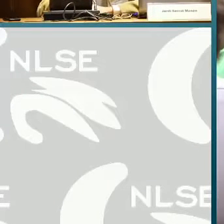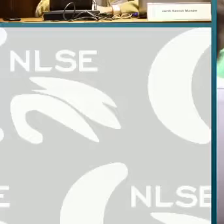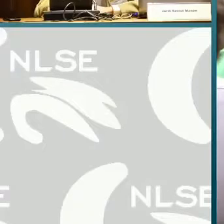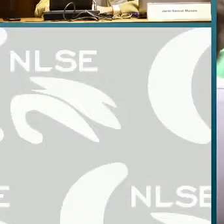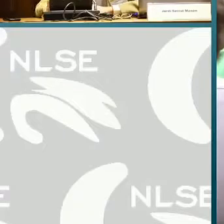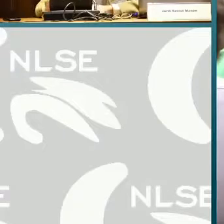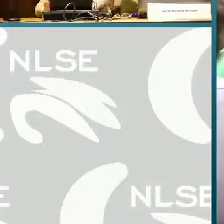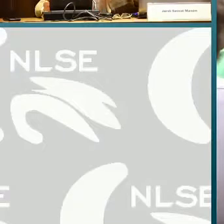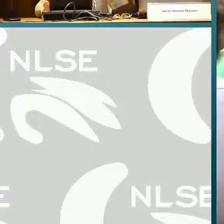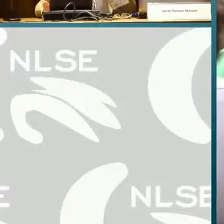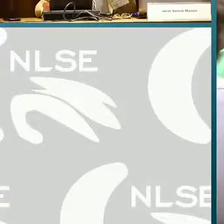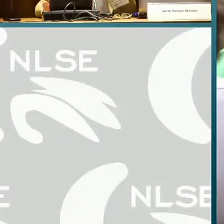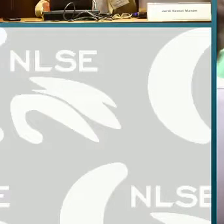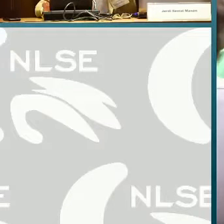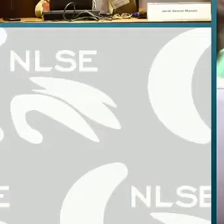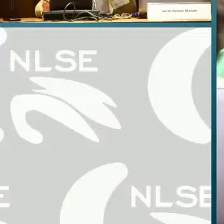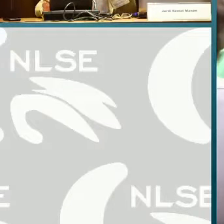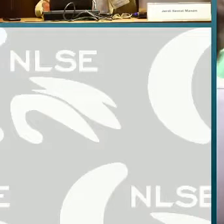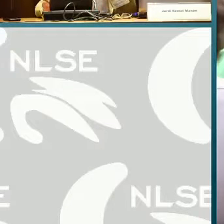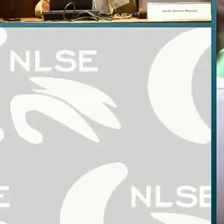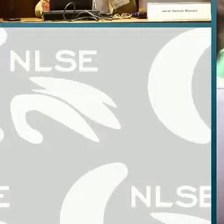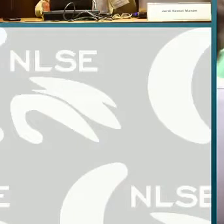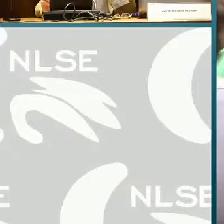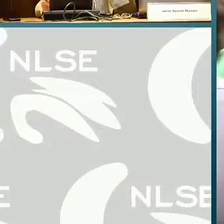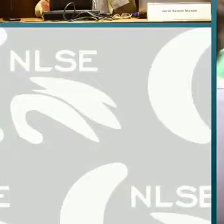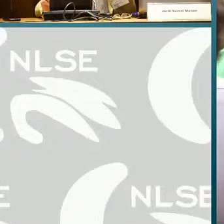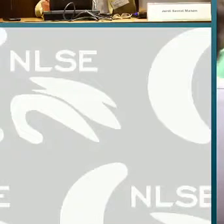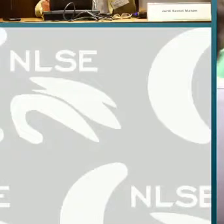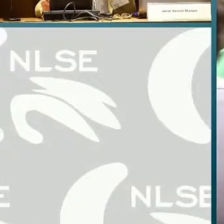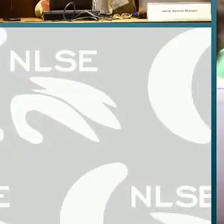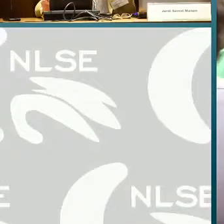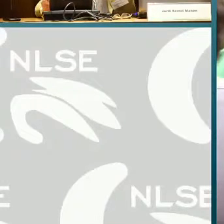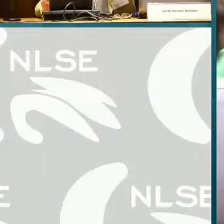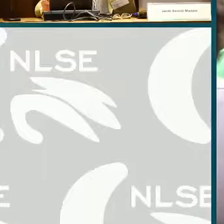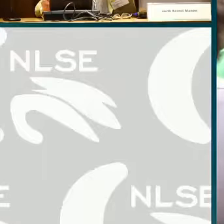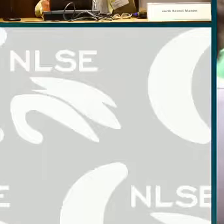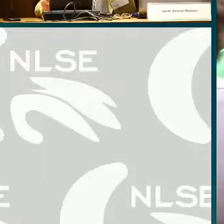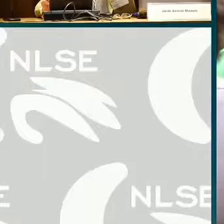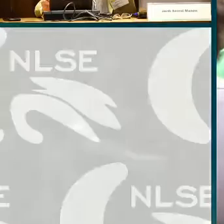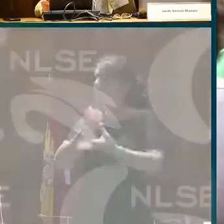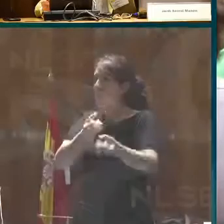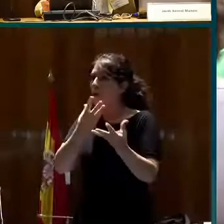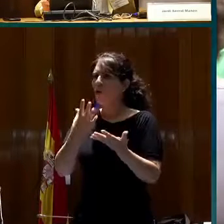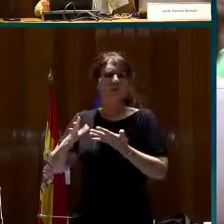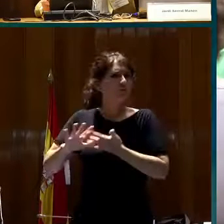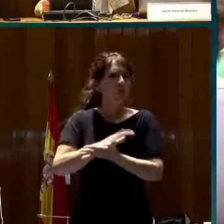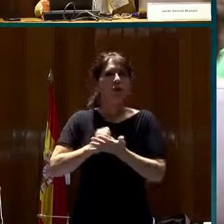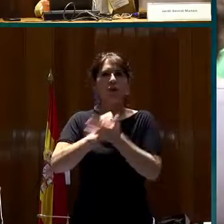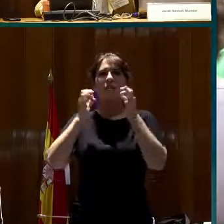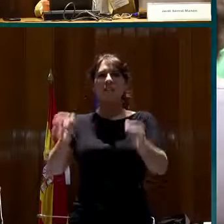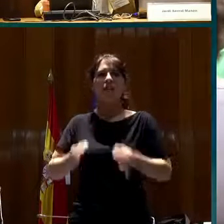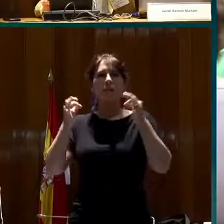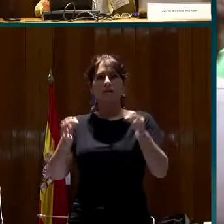signos, de forma que la expresión en lengua de signos, todas las personas entrevistadas siempre ocupen un